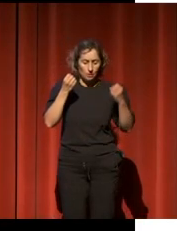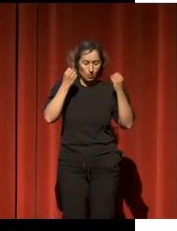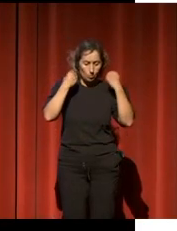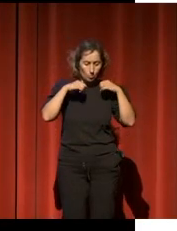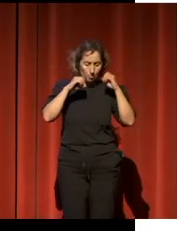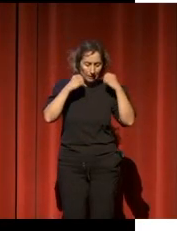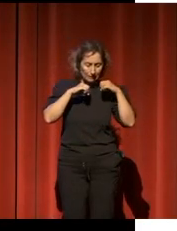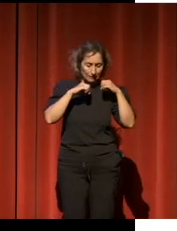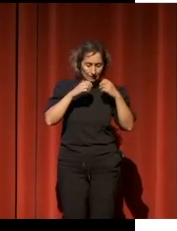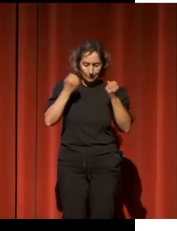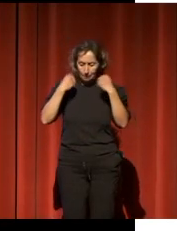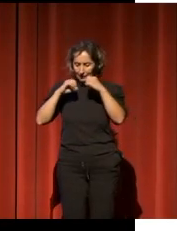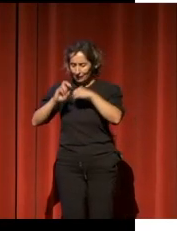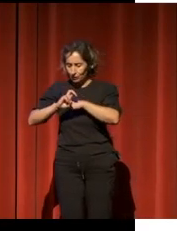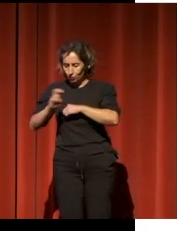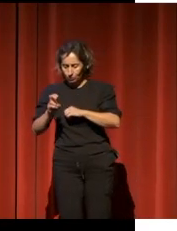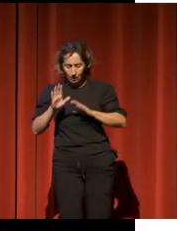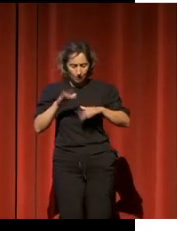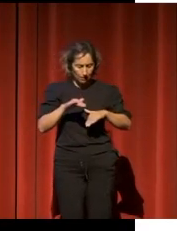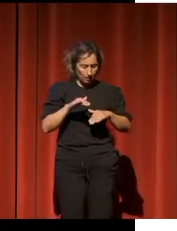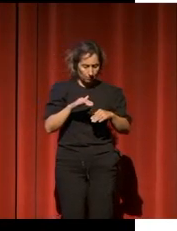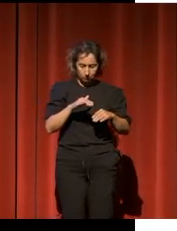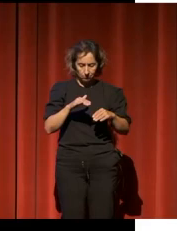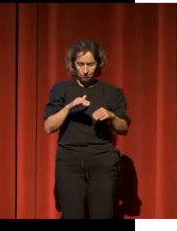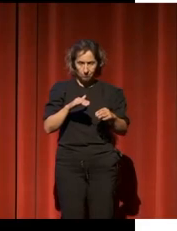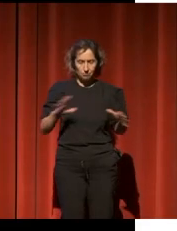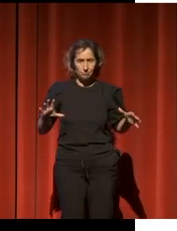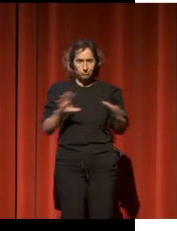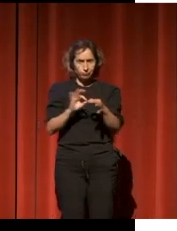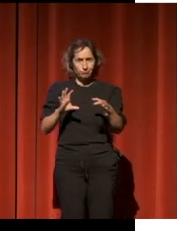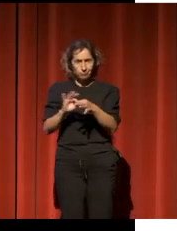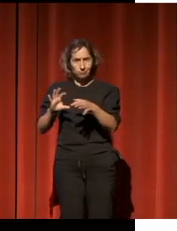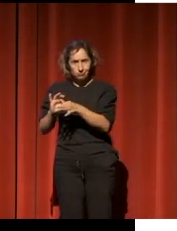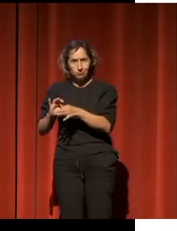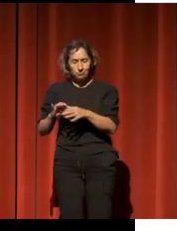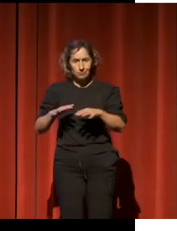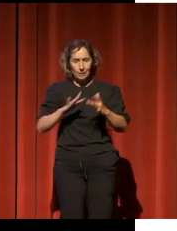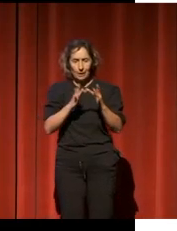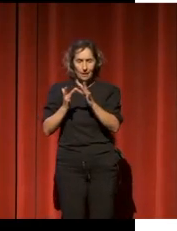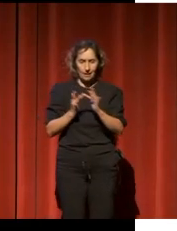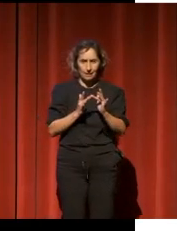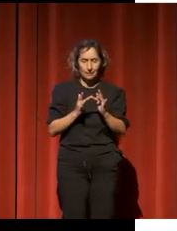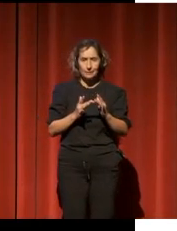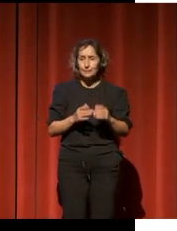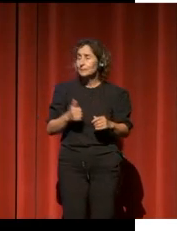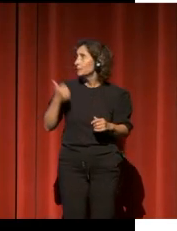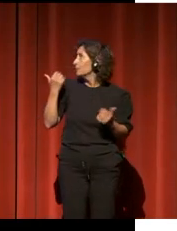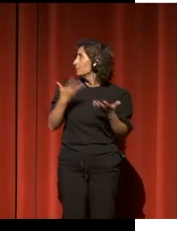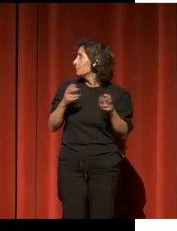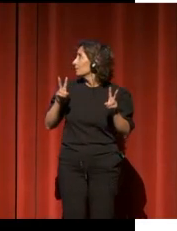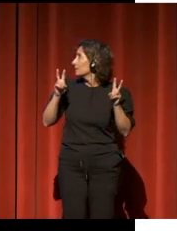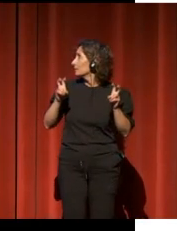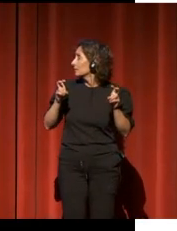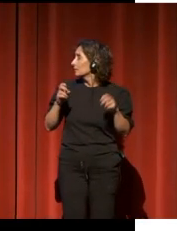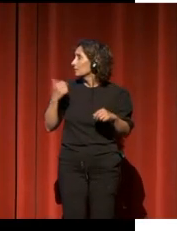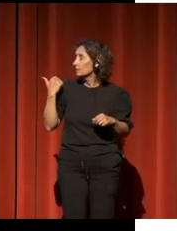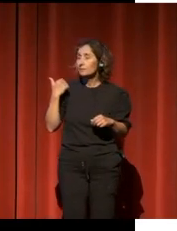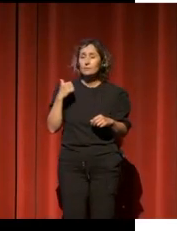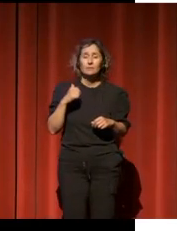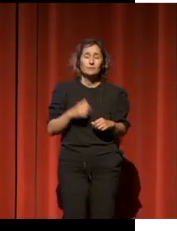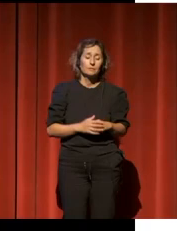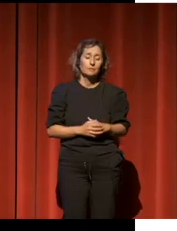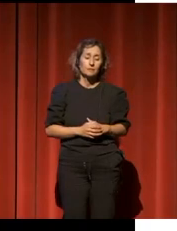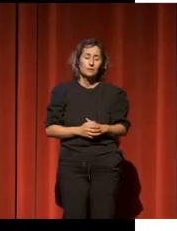interaccionan con con otras eh verdad en este caso esta cita es de un una